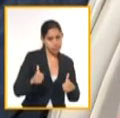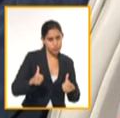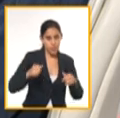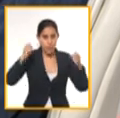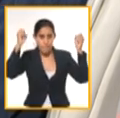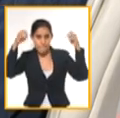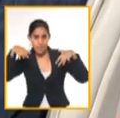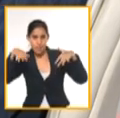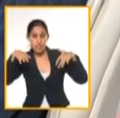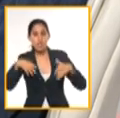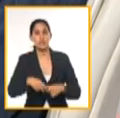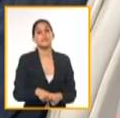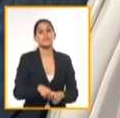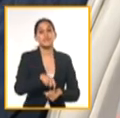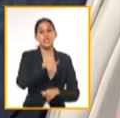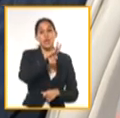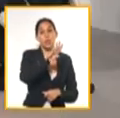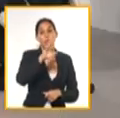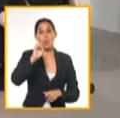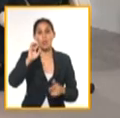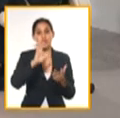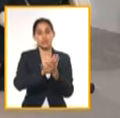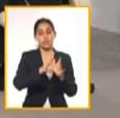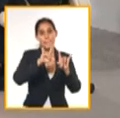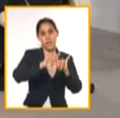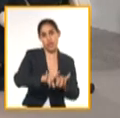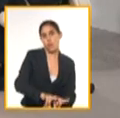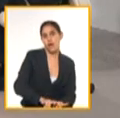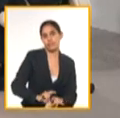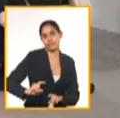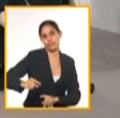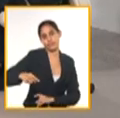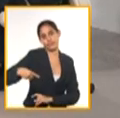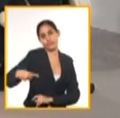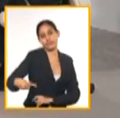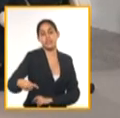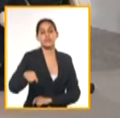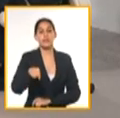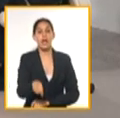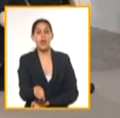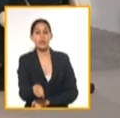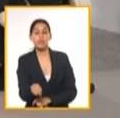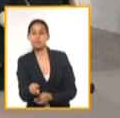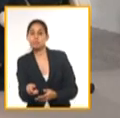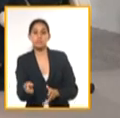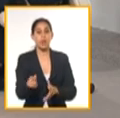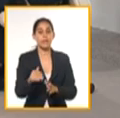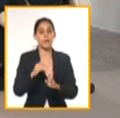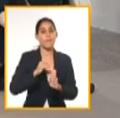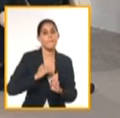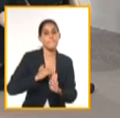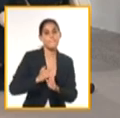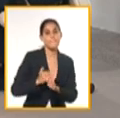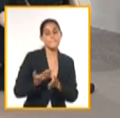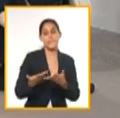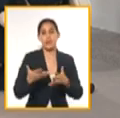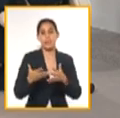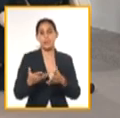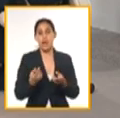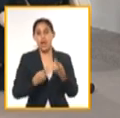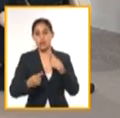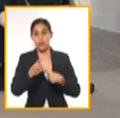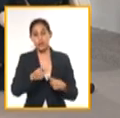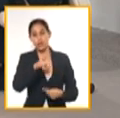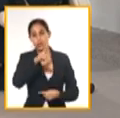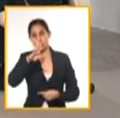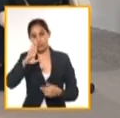140 megawatts hora cada día. Ellos normalmente están diseñados con una media de alrededor de 100, 98 megawatts hora diarios, pero